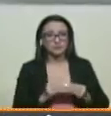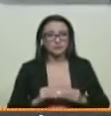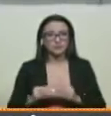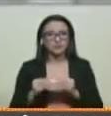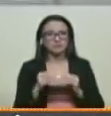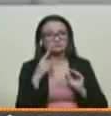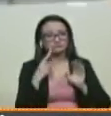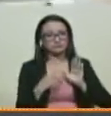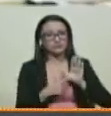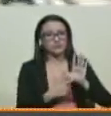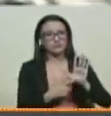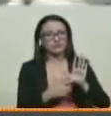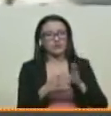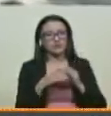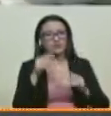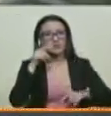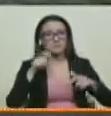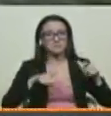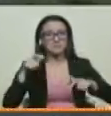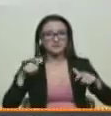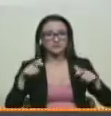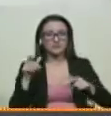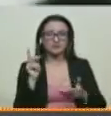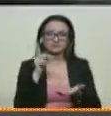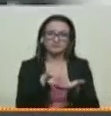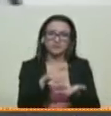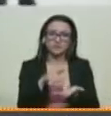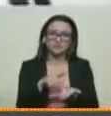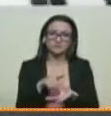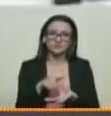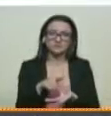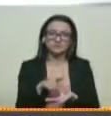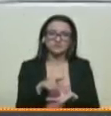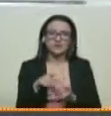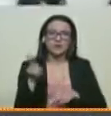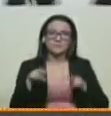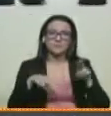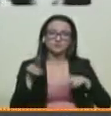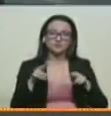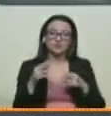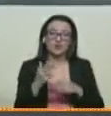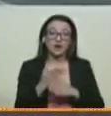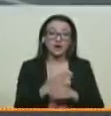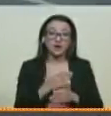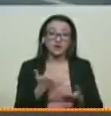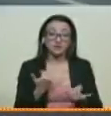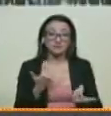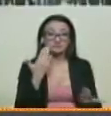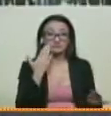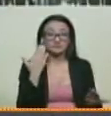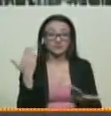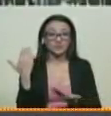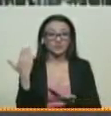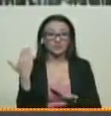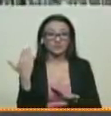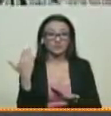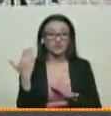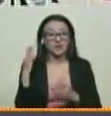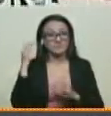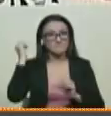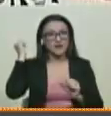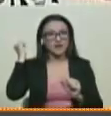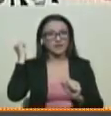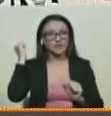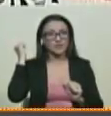es mostrado a los usuarios y usuarias que acuden a la Bienal de Venecia. Pero sin más preámbulo, quiero darle el pase a nuestro embajador